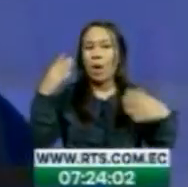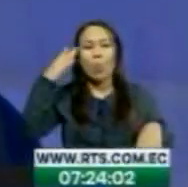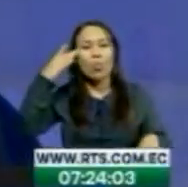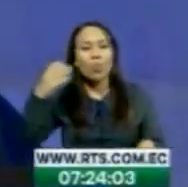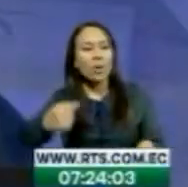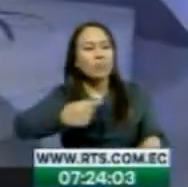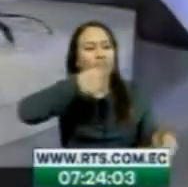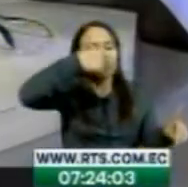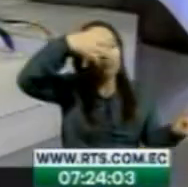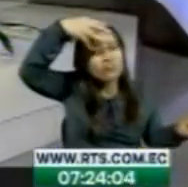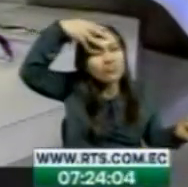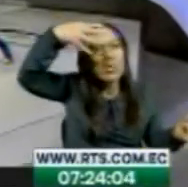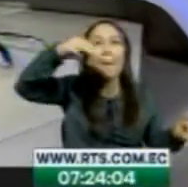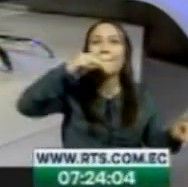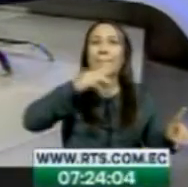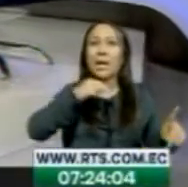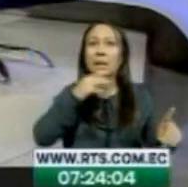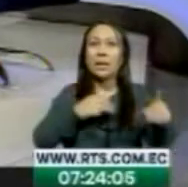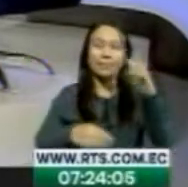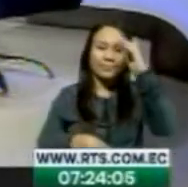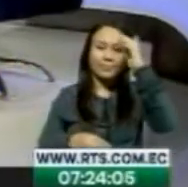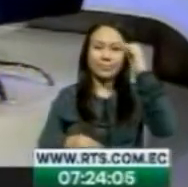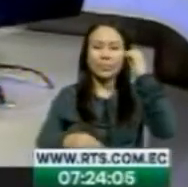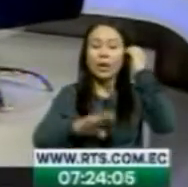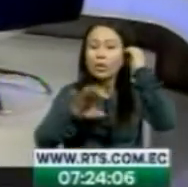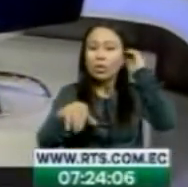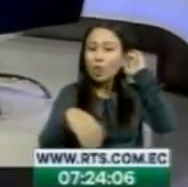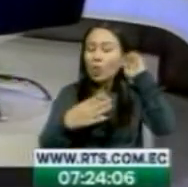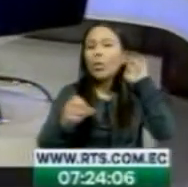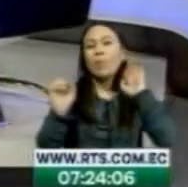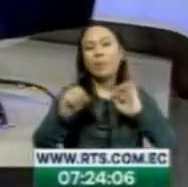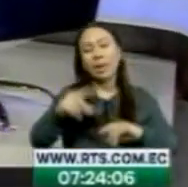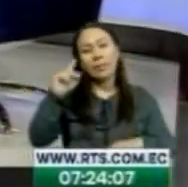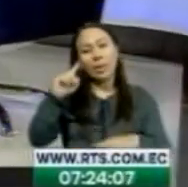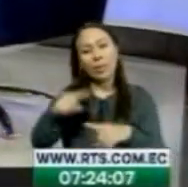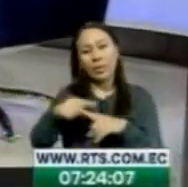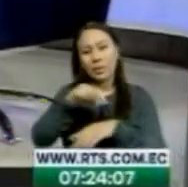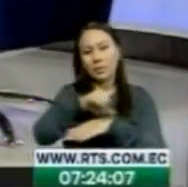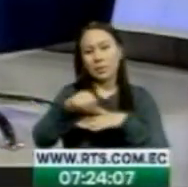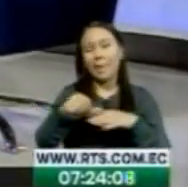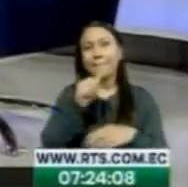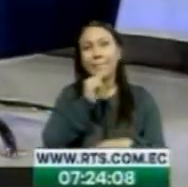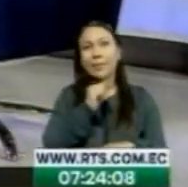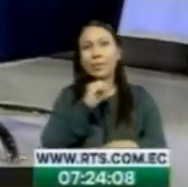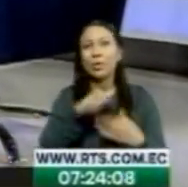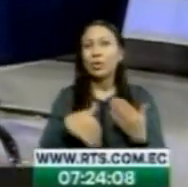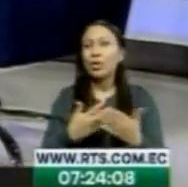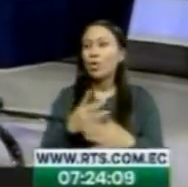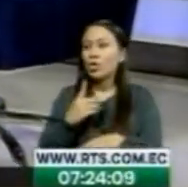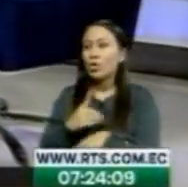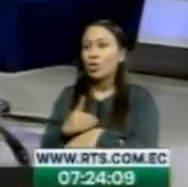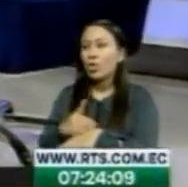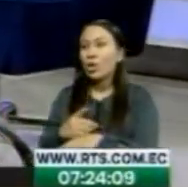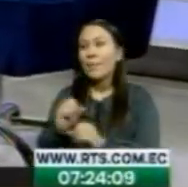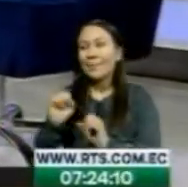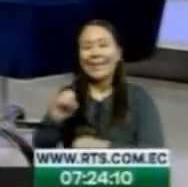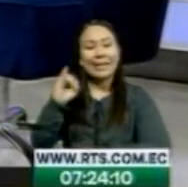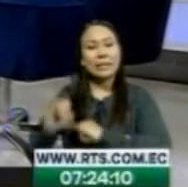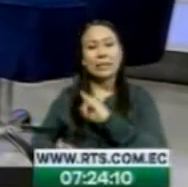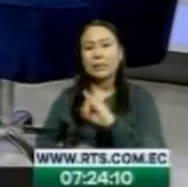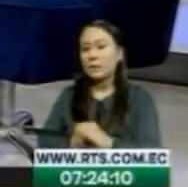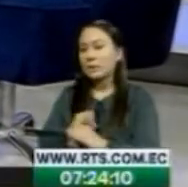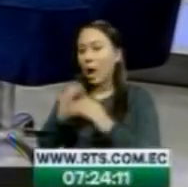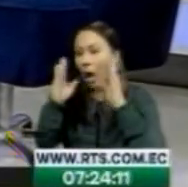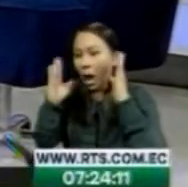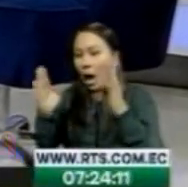Domingo, Manta, en nuestros quirófanos de manera conjunta con el sector privado y los médicos de carácter internacional